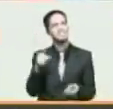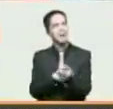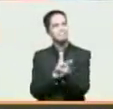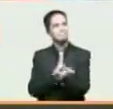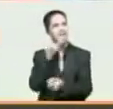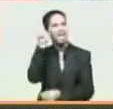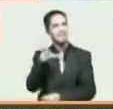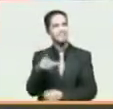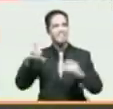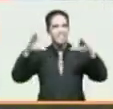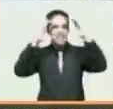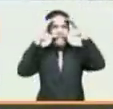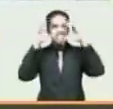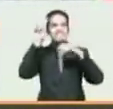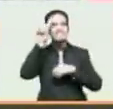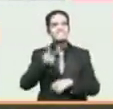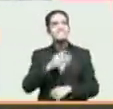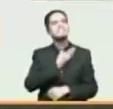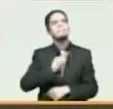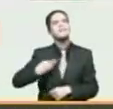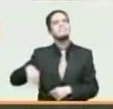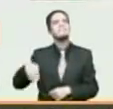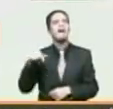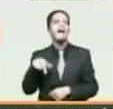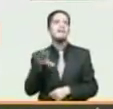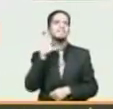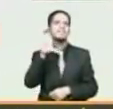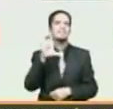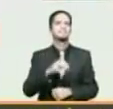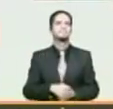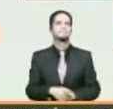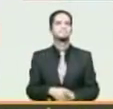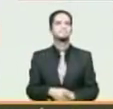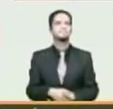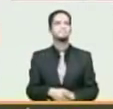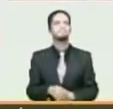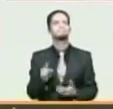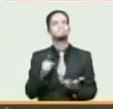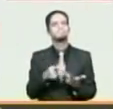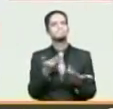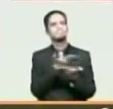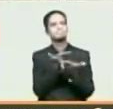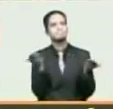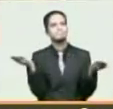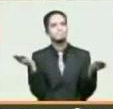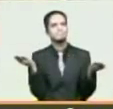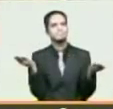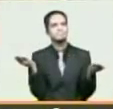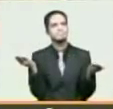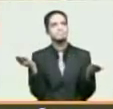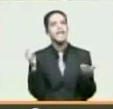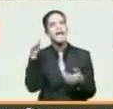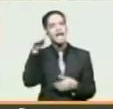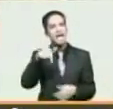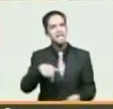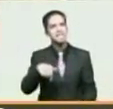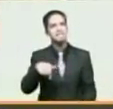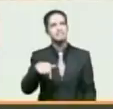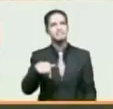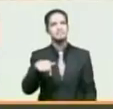Rodríguez, vicepresidenta ejecutiva de la República. A los compañeros, compañeras, aquí presentes en